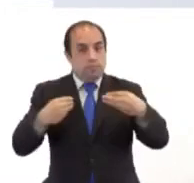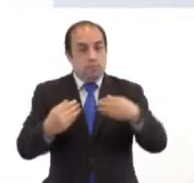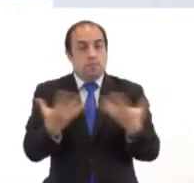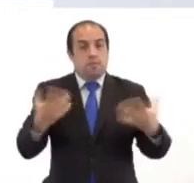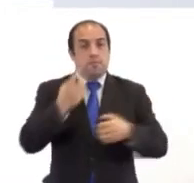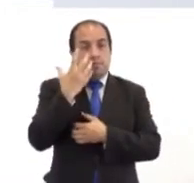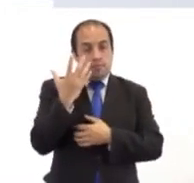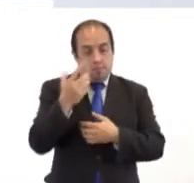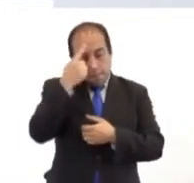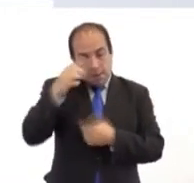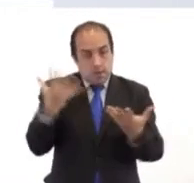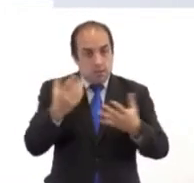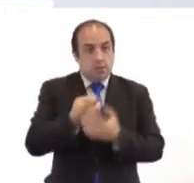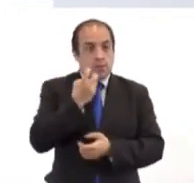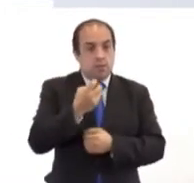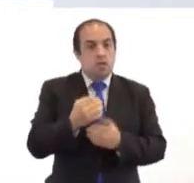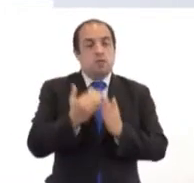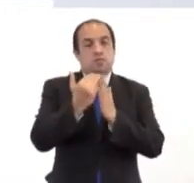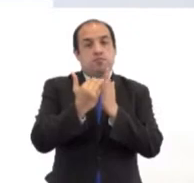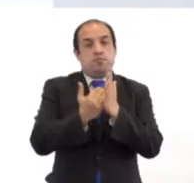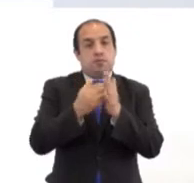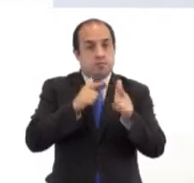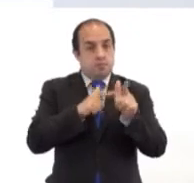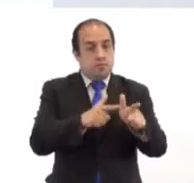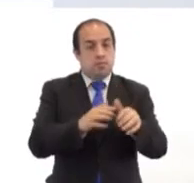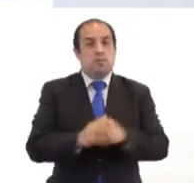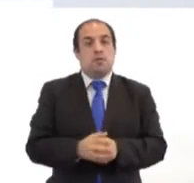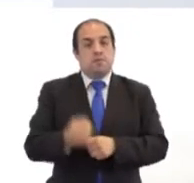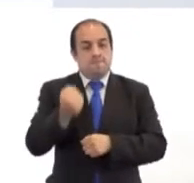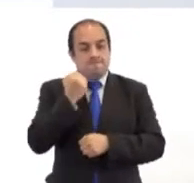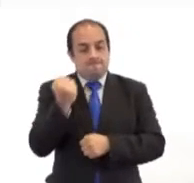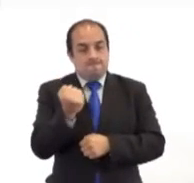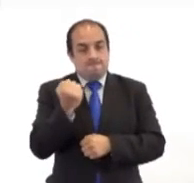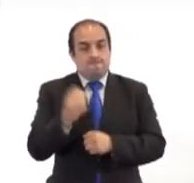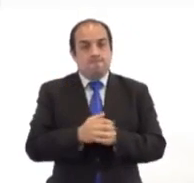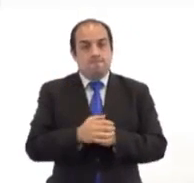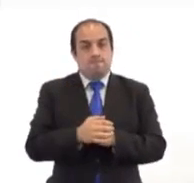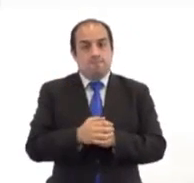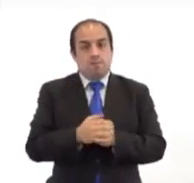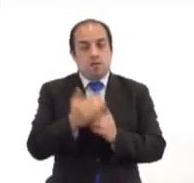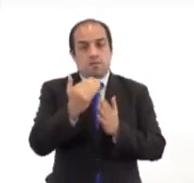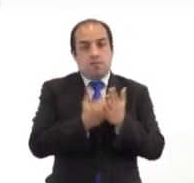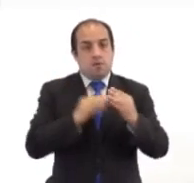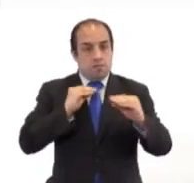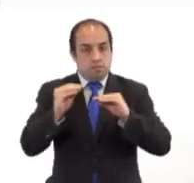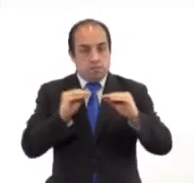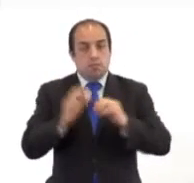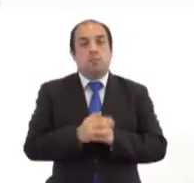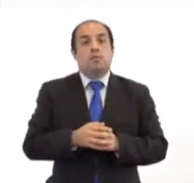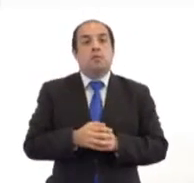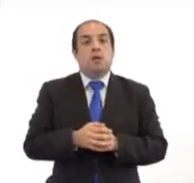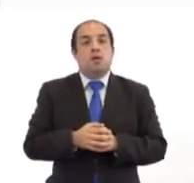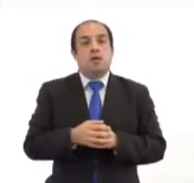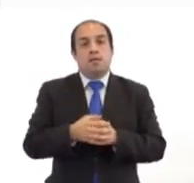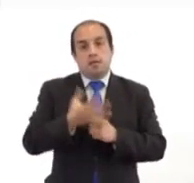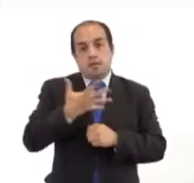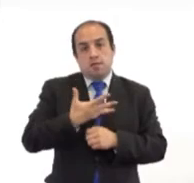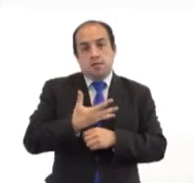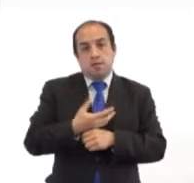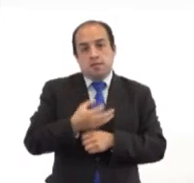tendencia continúe. Entonces, desafortunadamente en la última semana el promedio móvil ha bajado, estamos cerca de 15,000 pruebas diarias